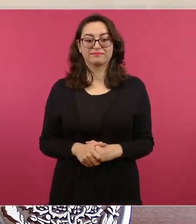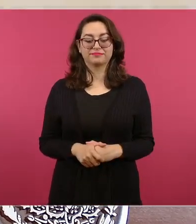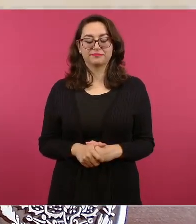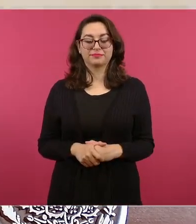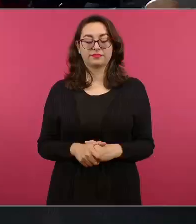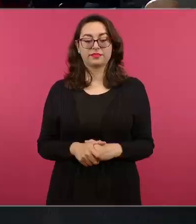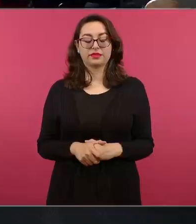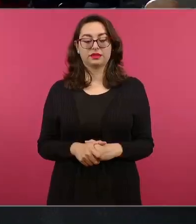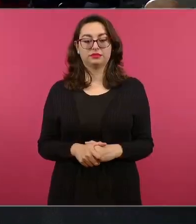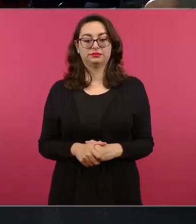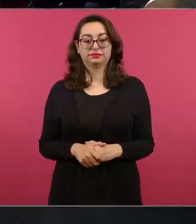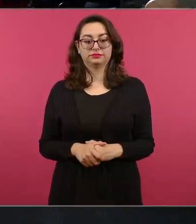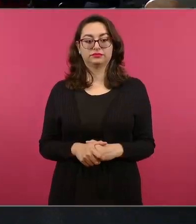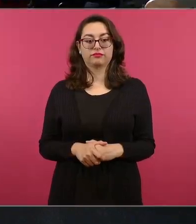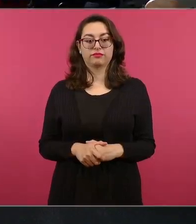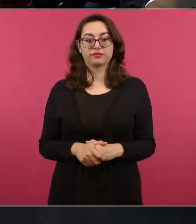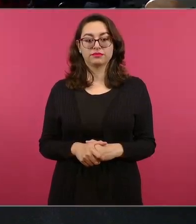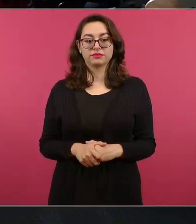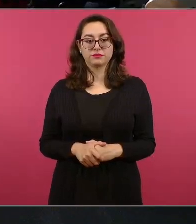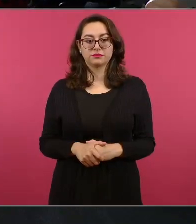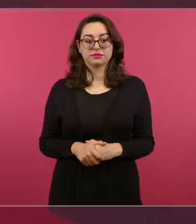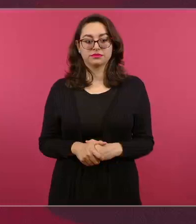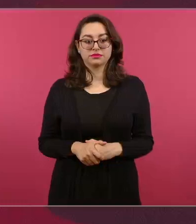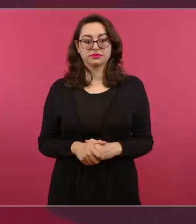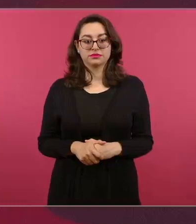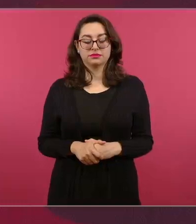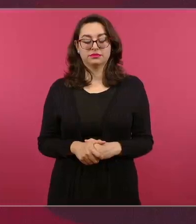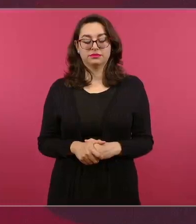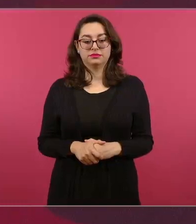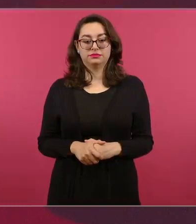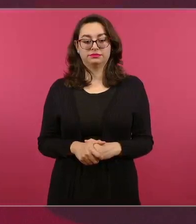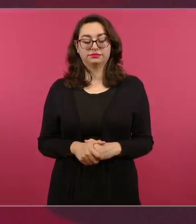analfabetismo, más presencia